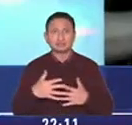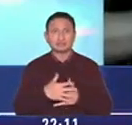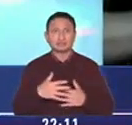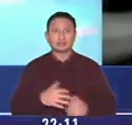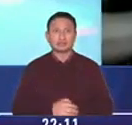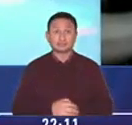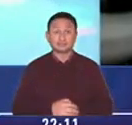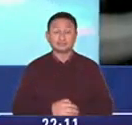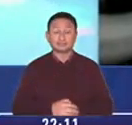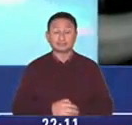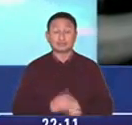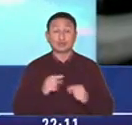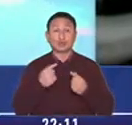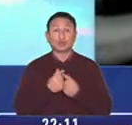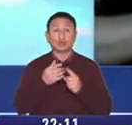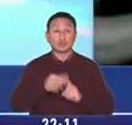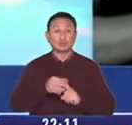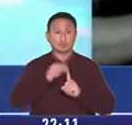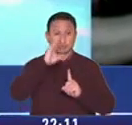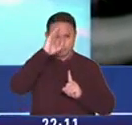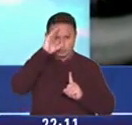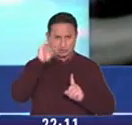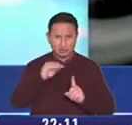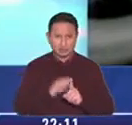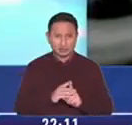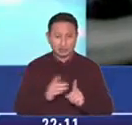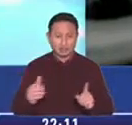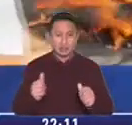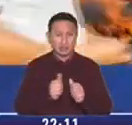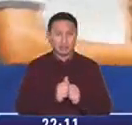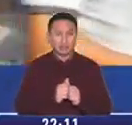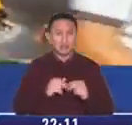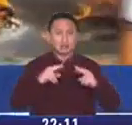Esto a pesar que unidades especiales de la policía están investigando los ataques.